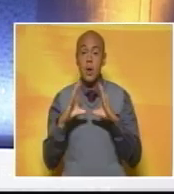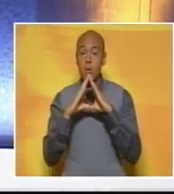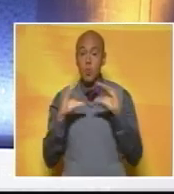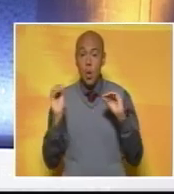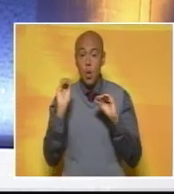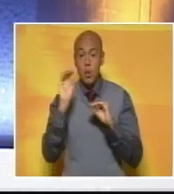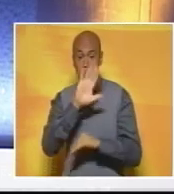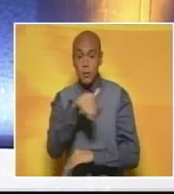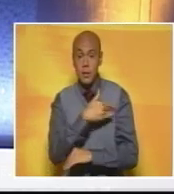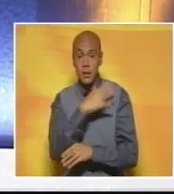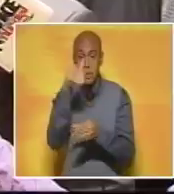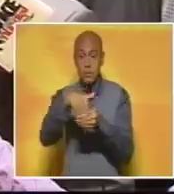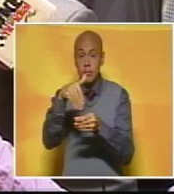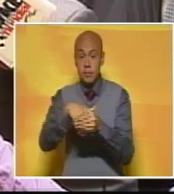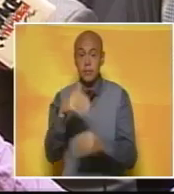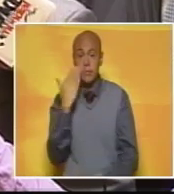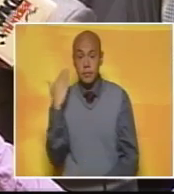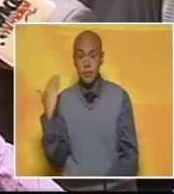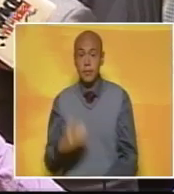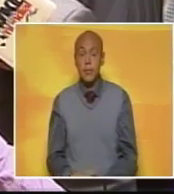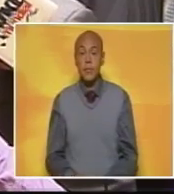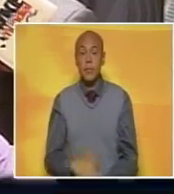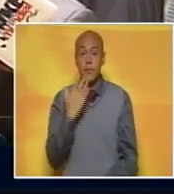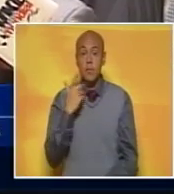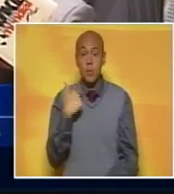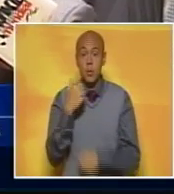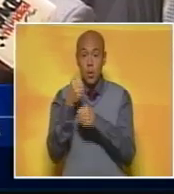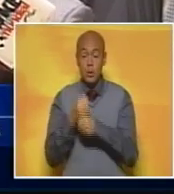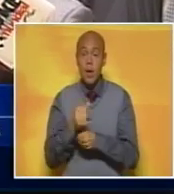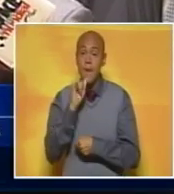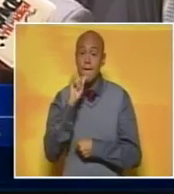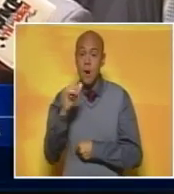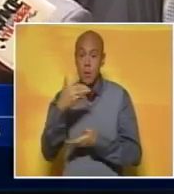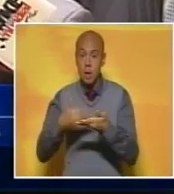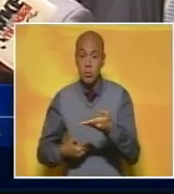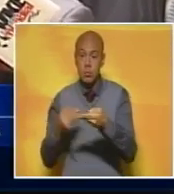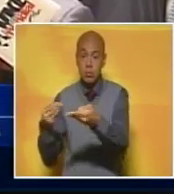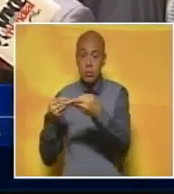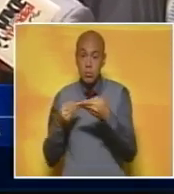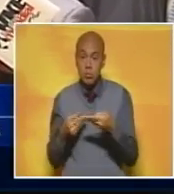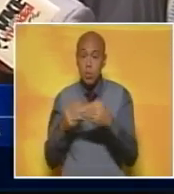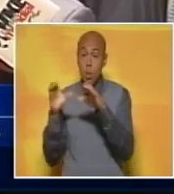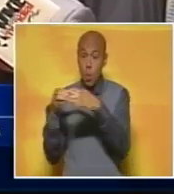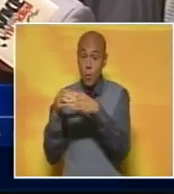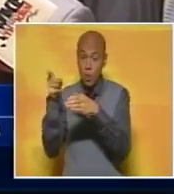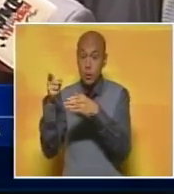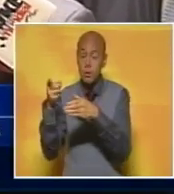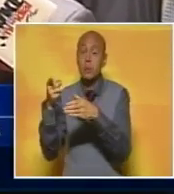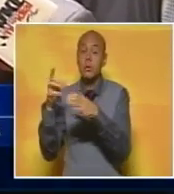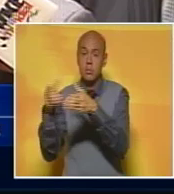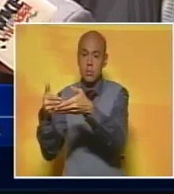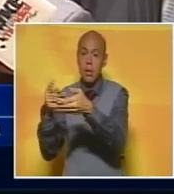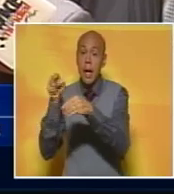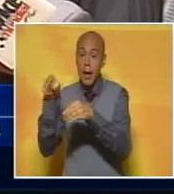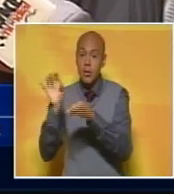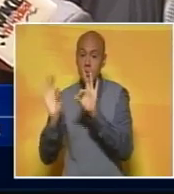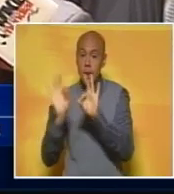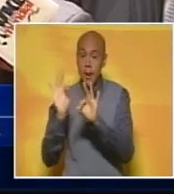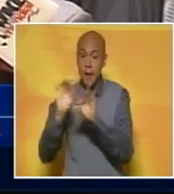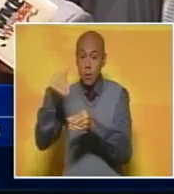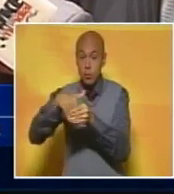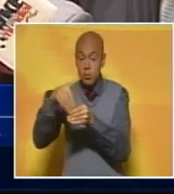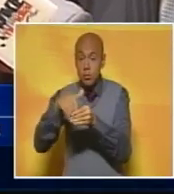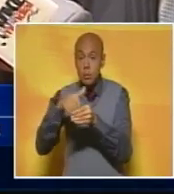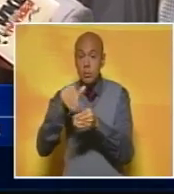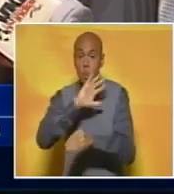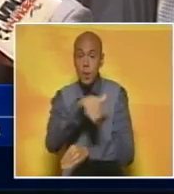universidades del país. Hemos recibido el informe de la alta comisión que está preparando los procesos electorales en cada una de